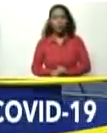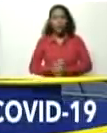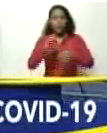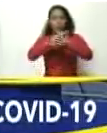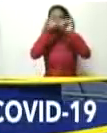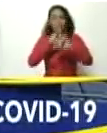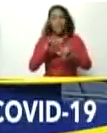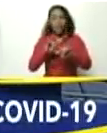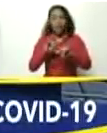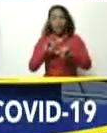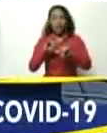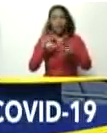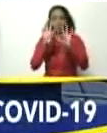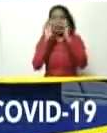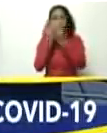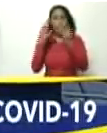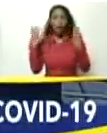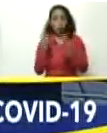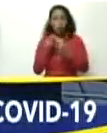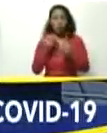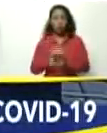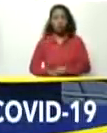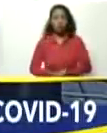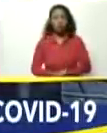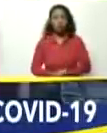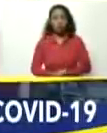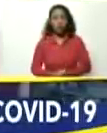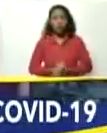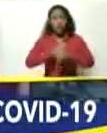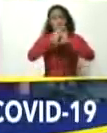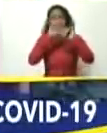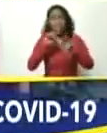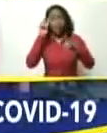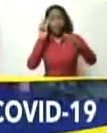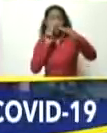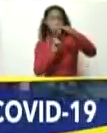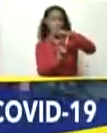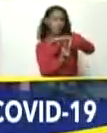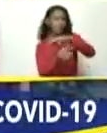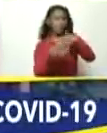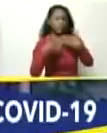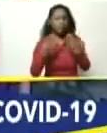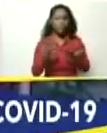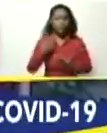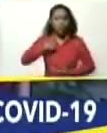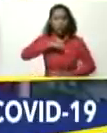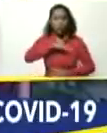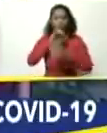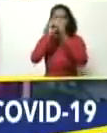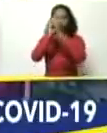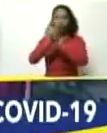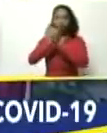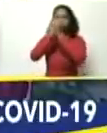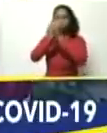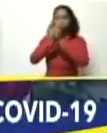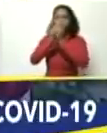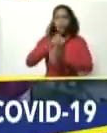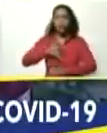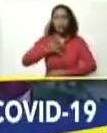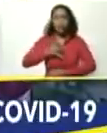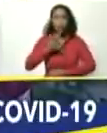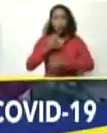Felicidad en familia, felicidad. Y proyectar con nuestras oraciones, con nuestros